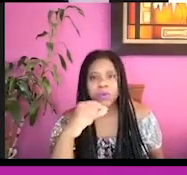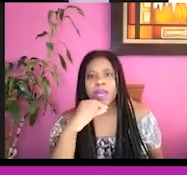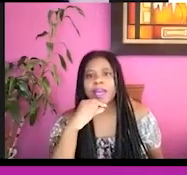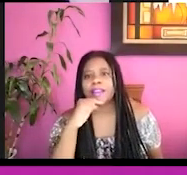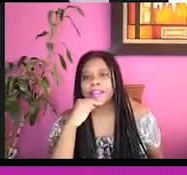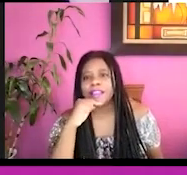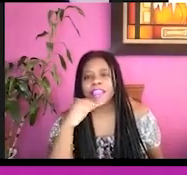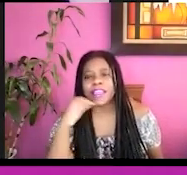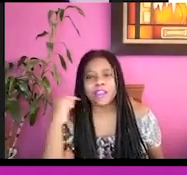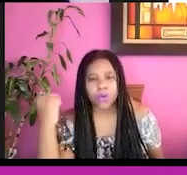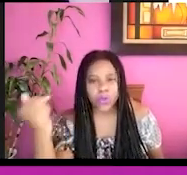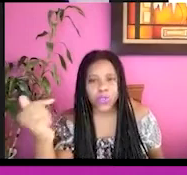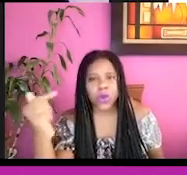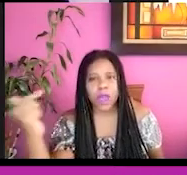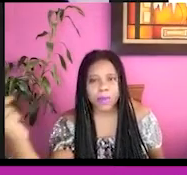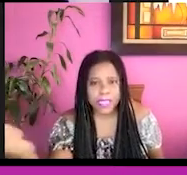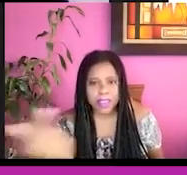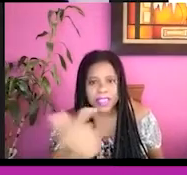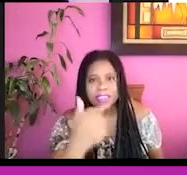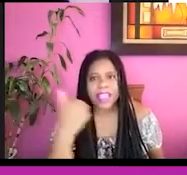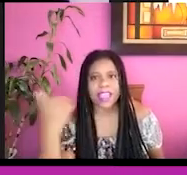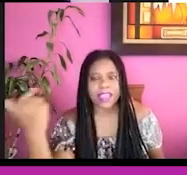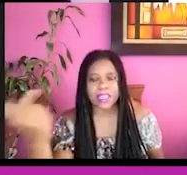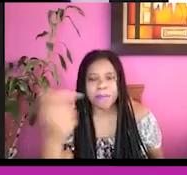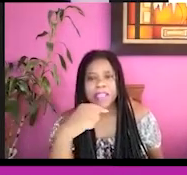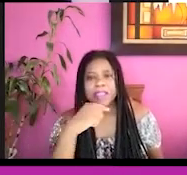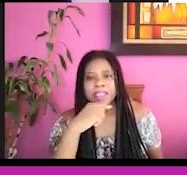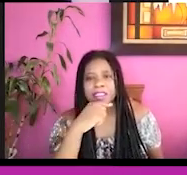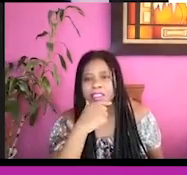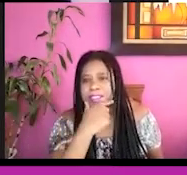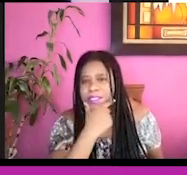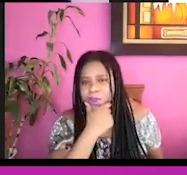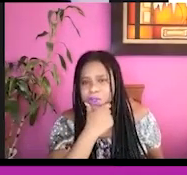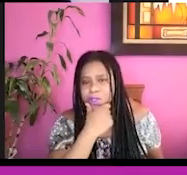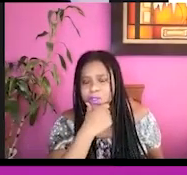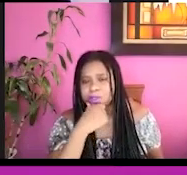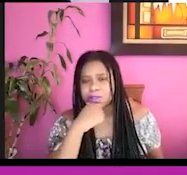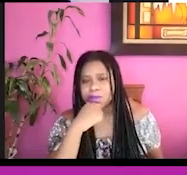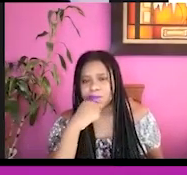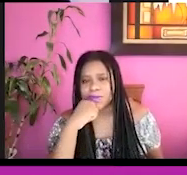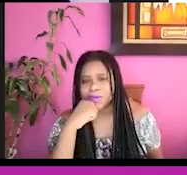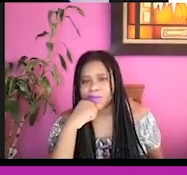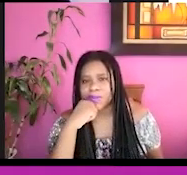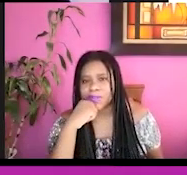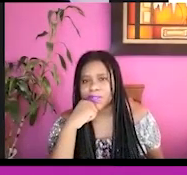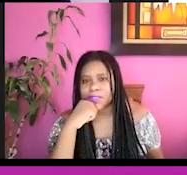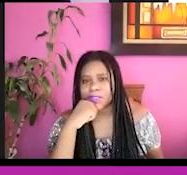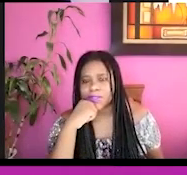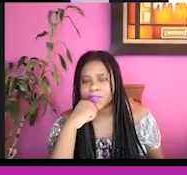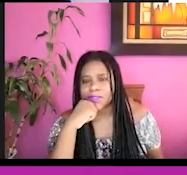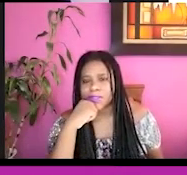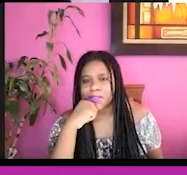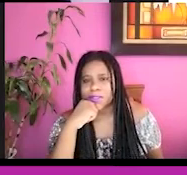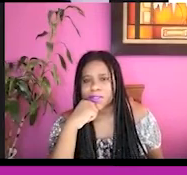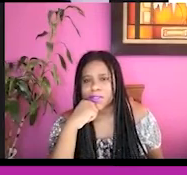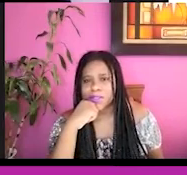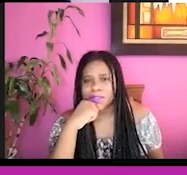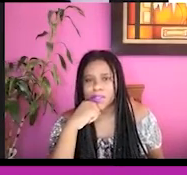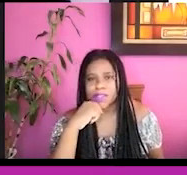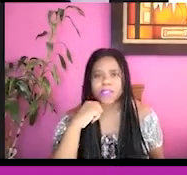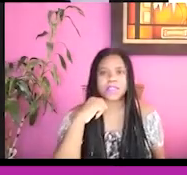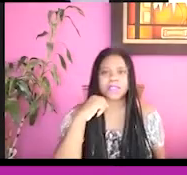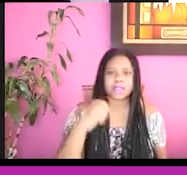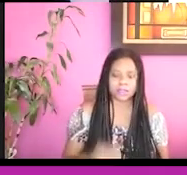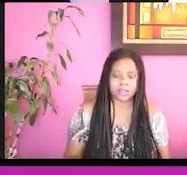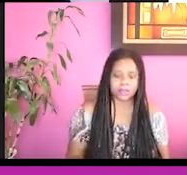pertinencia cultural, incluso a pesar de esta etapa de digitalización. Mira, en realidad tenemos